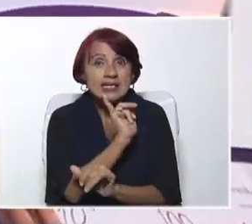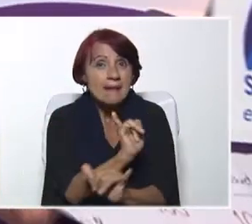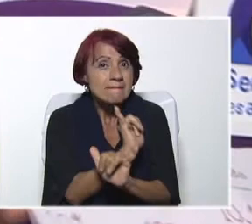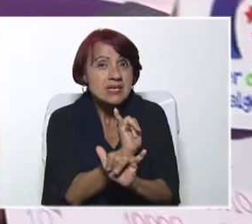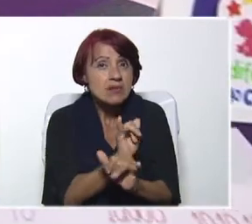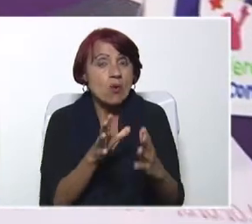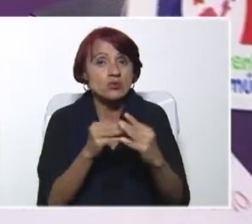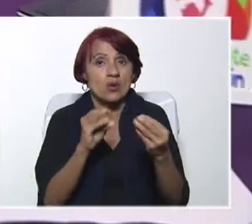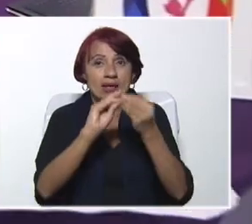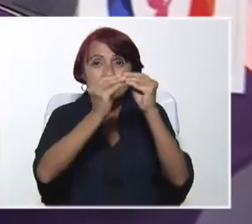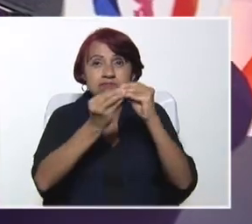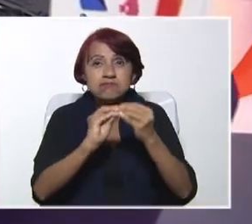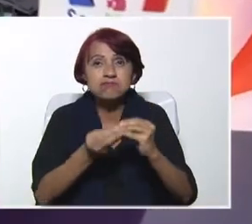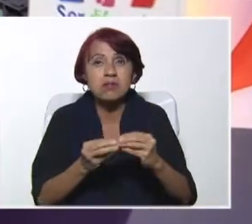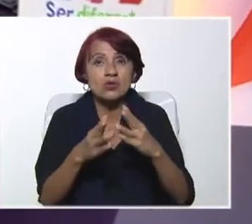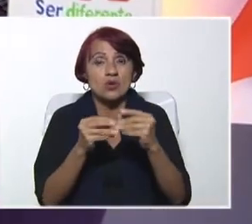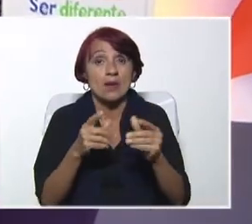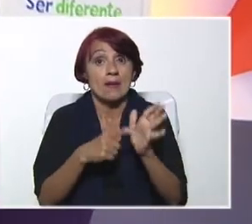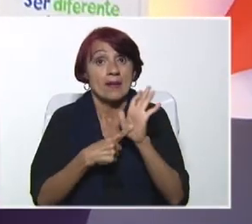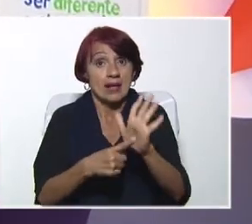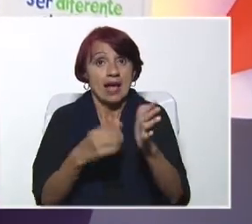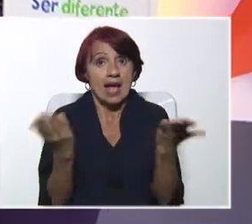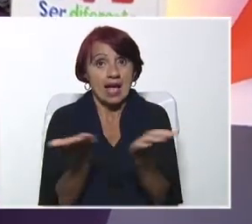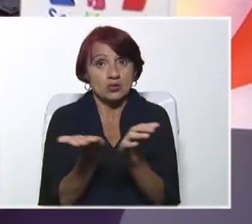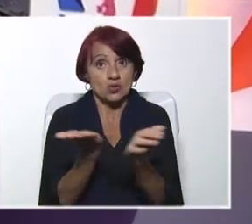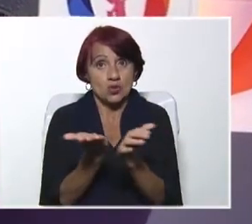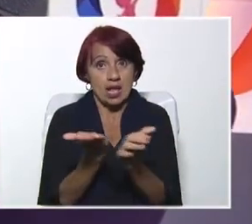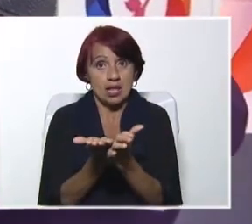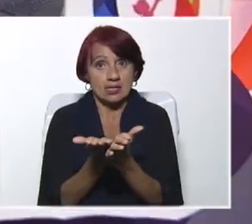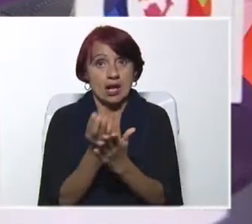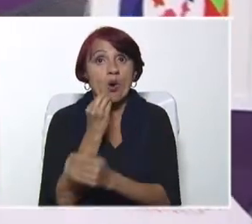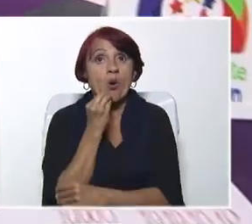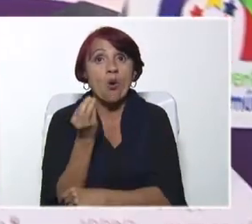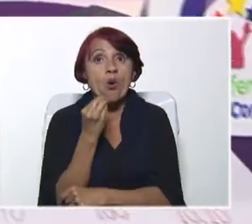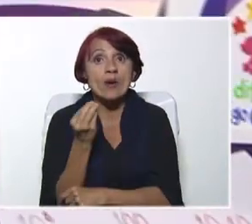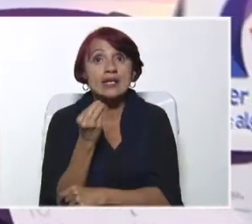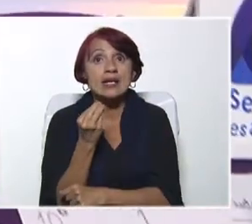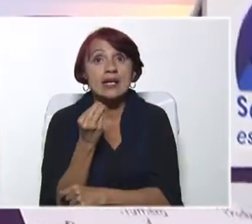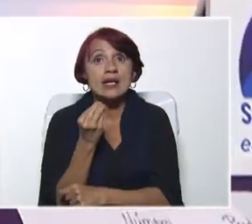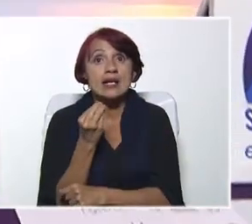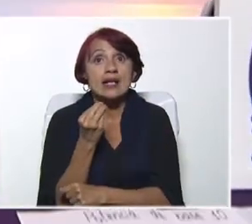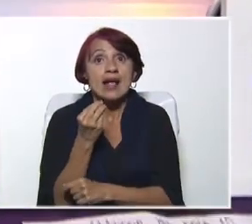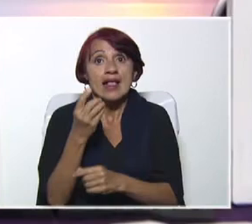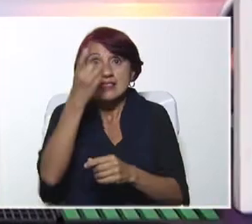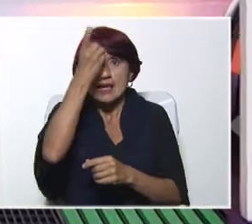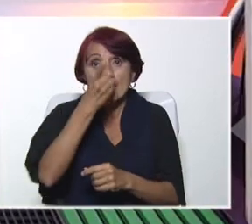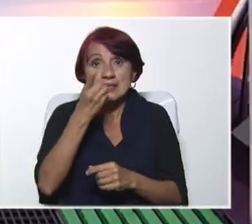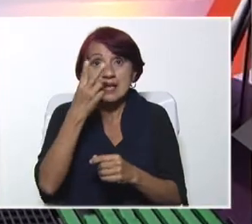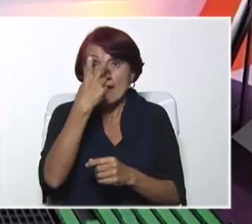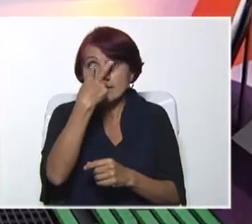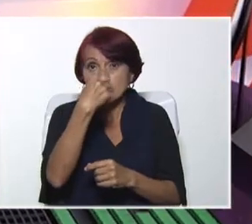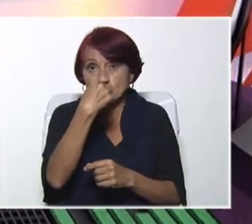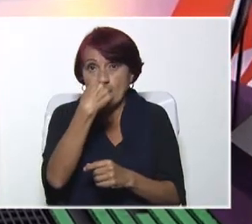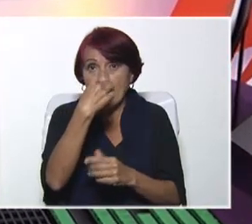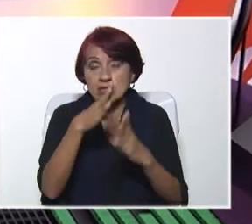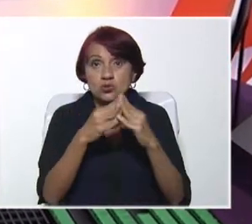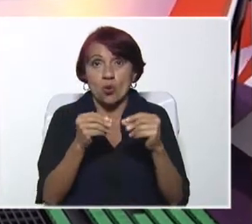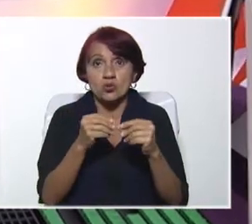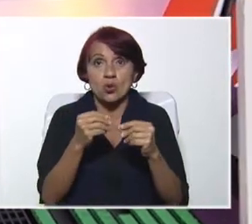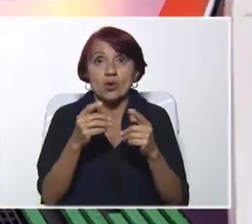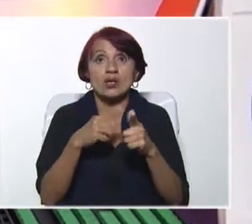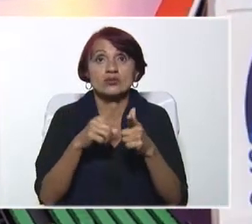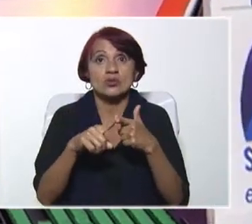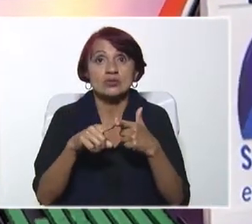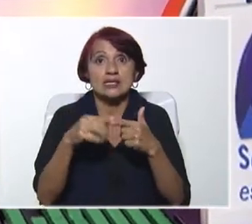elaborar para nuestros estudiantes, nuestros jóvenes con deficiencias visuales, lo podemos realizar en la